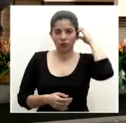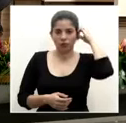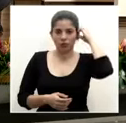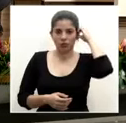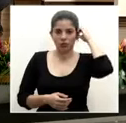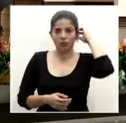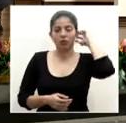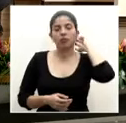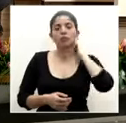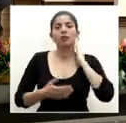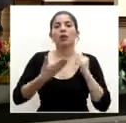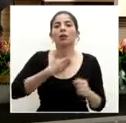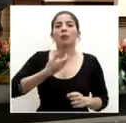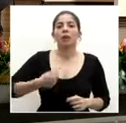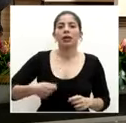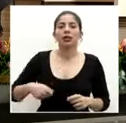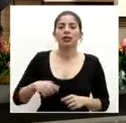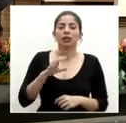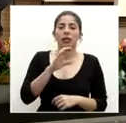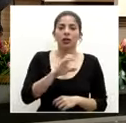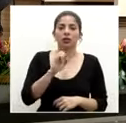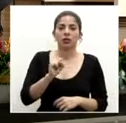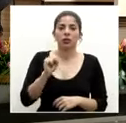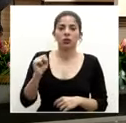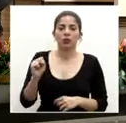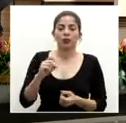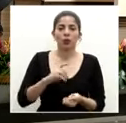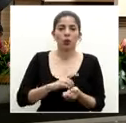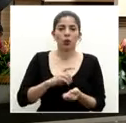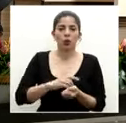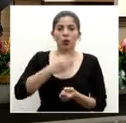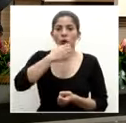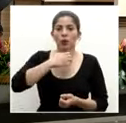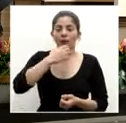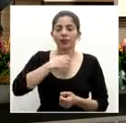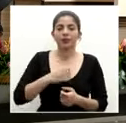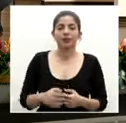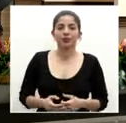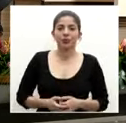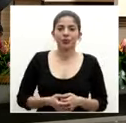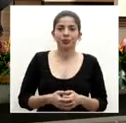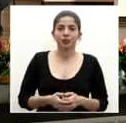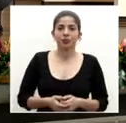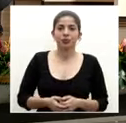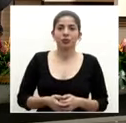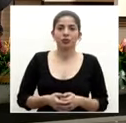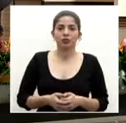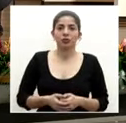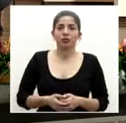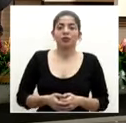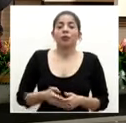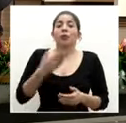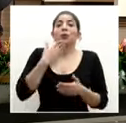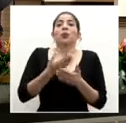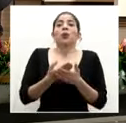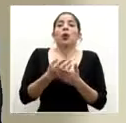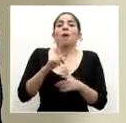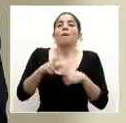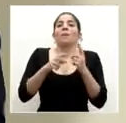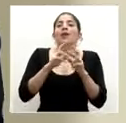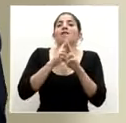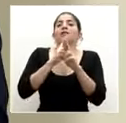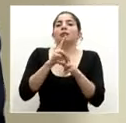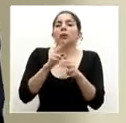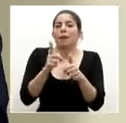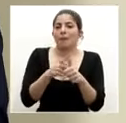El presidente ejecutivo de la Caja Costarricense de Seguro Social, el doctor Román Macaya. Bueno, voy a responder la